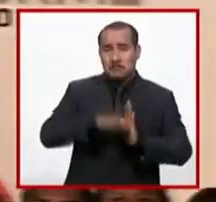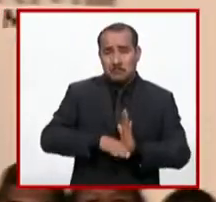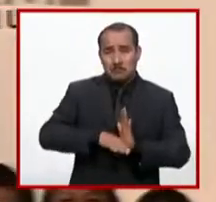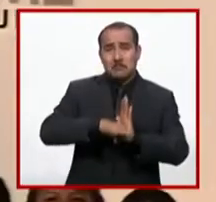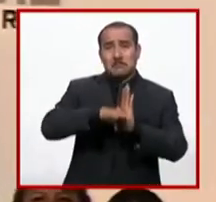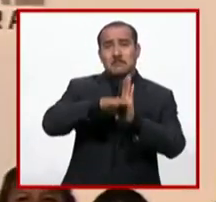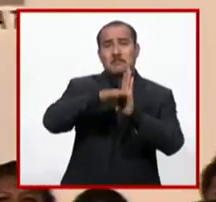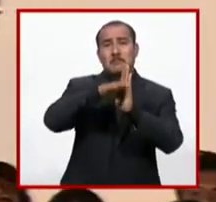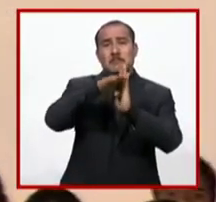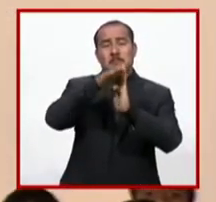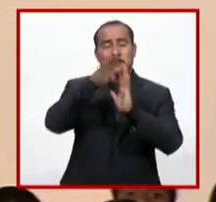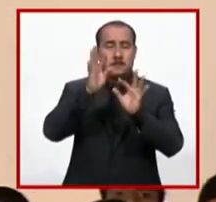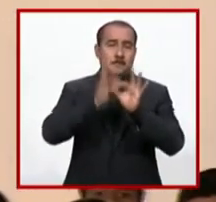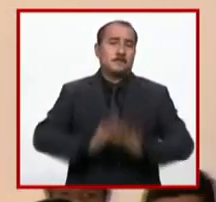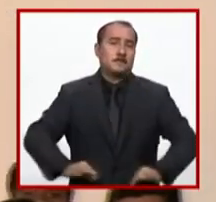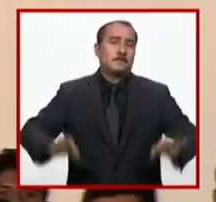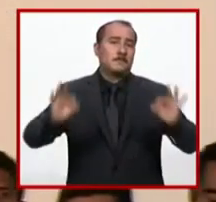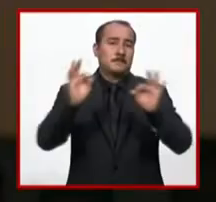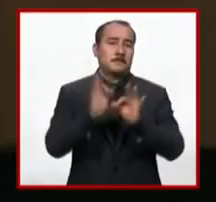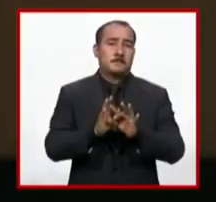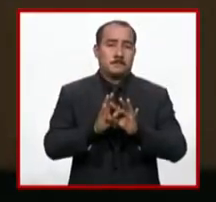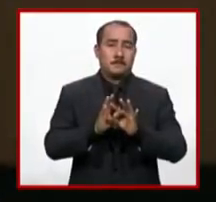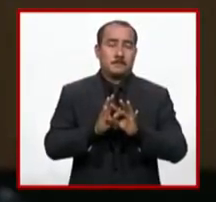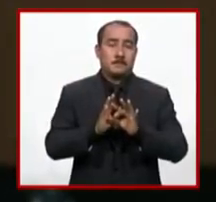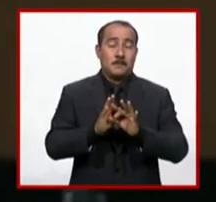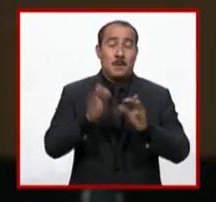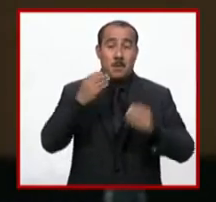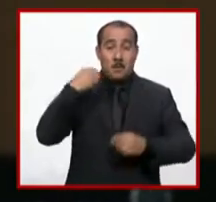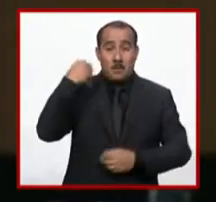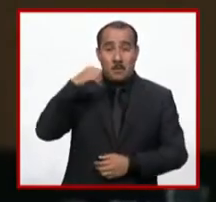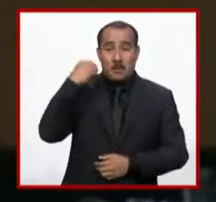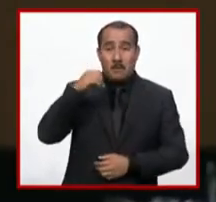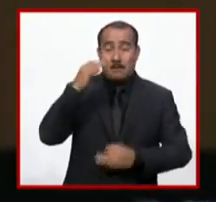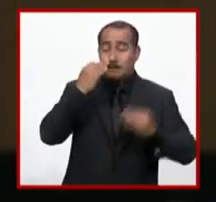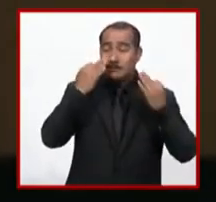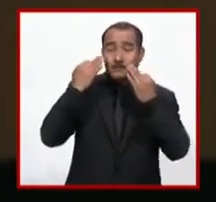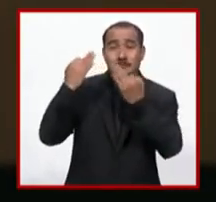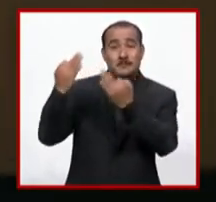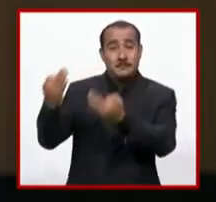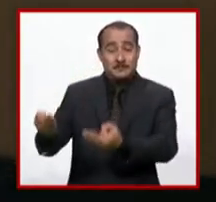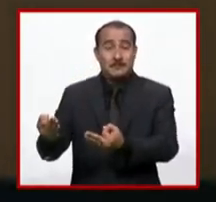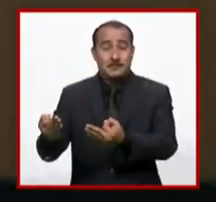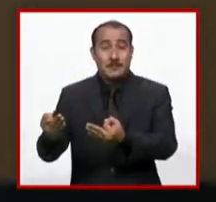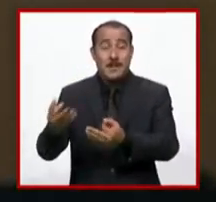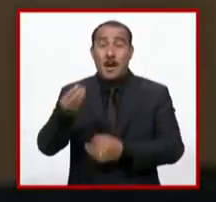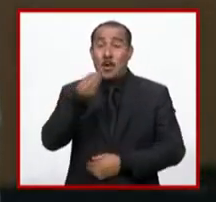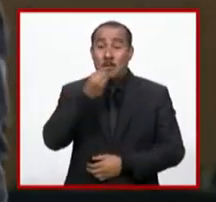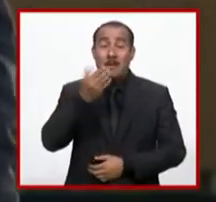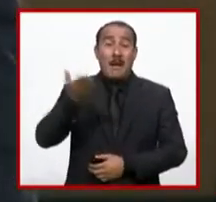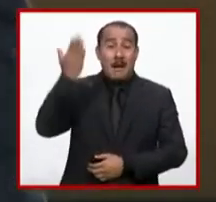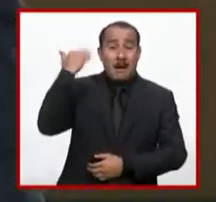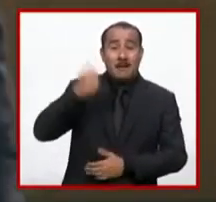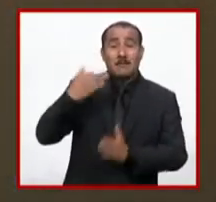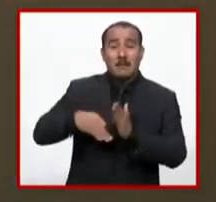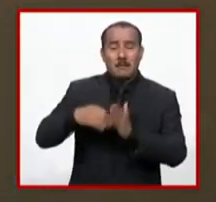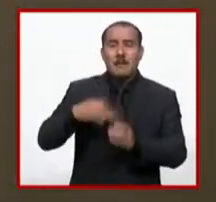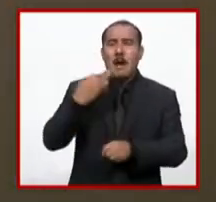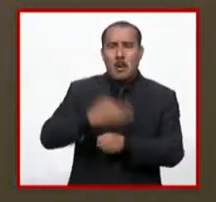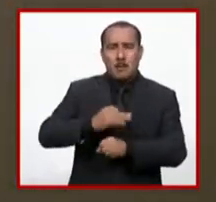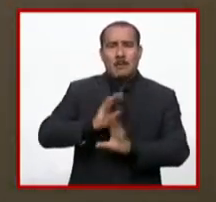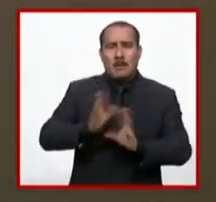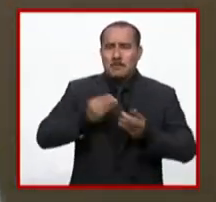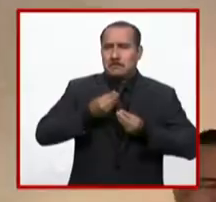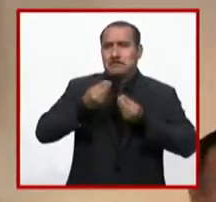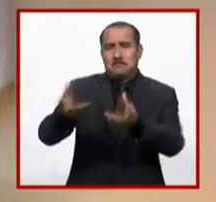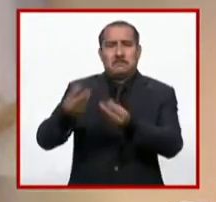más importante que haya visto Oaxaca en el segmento de la carencia alimentaria. Hemos